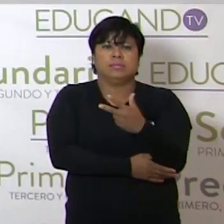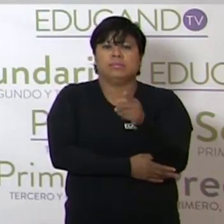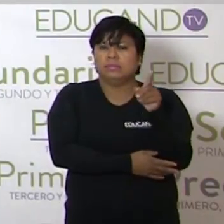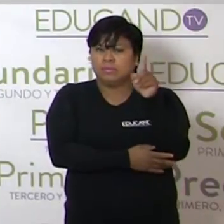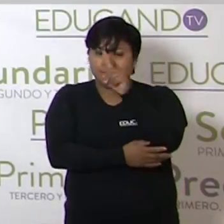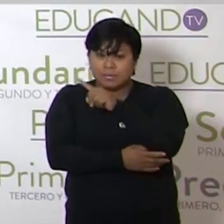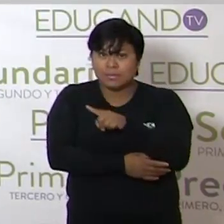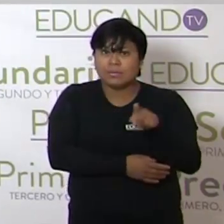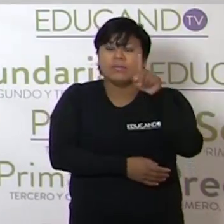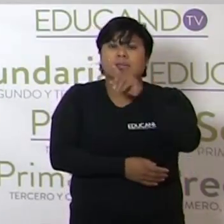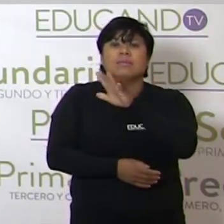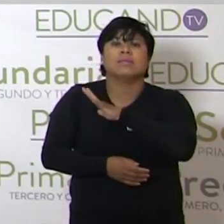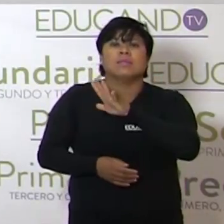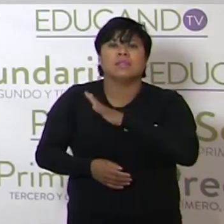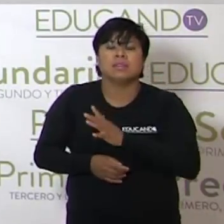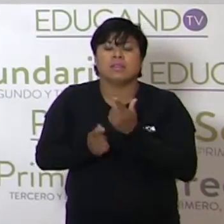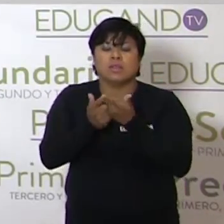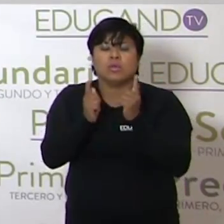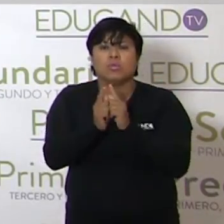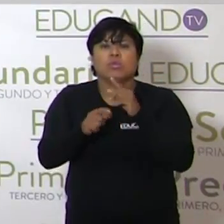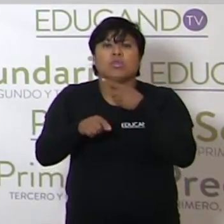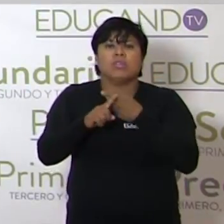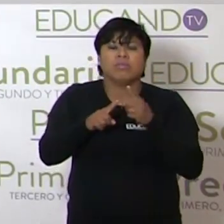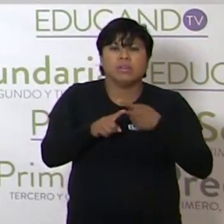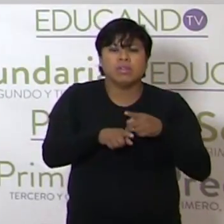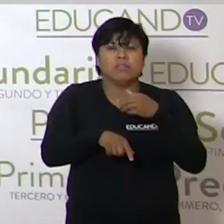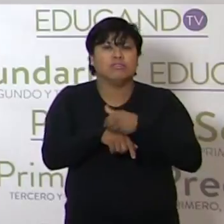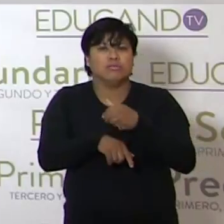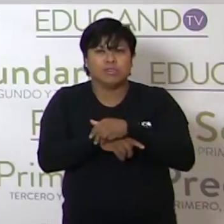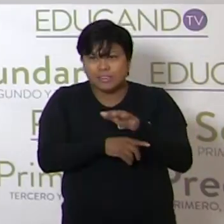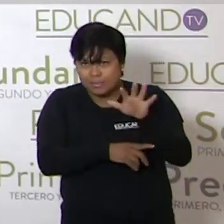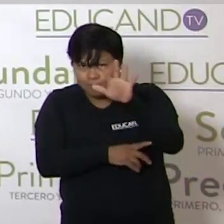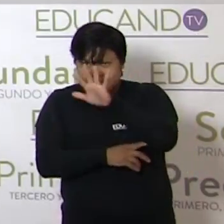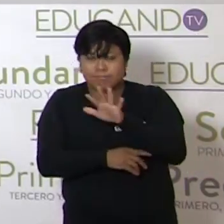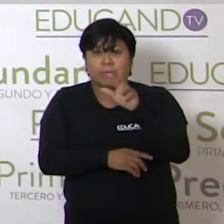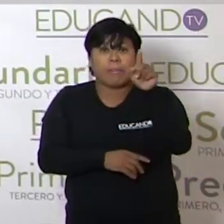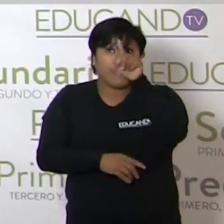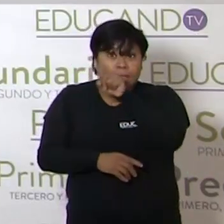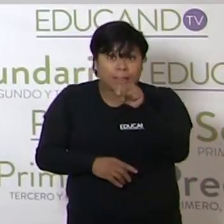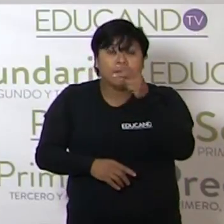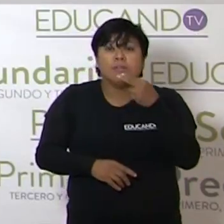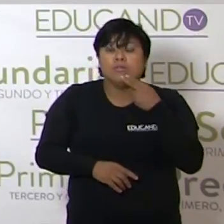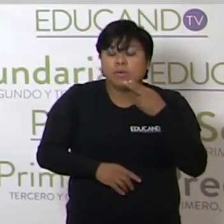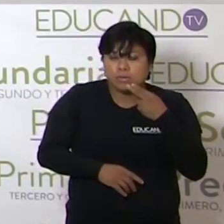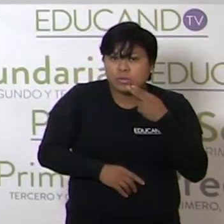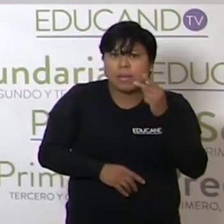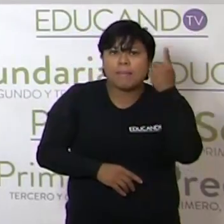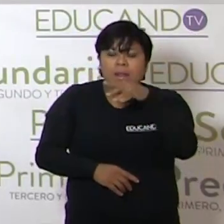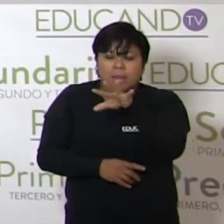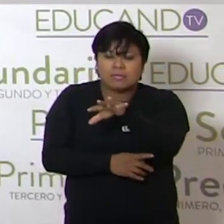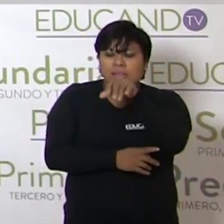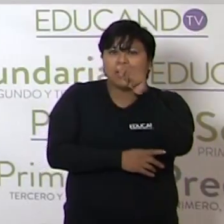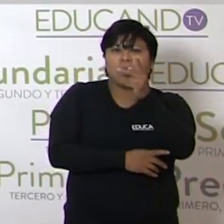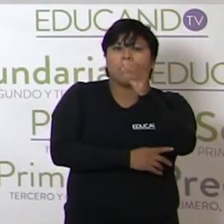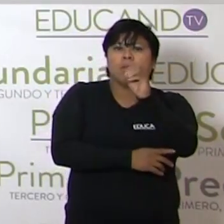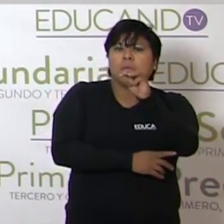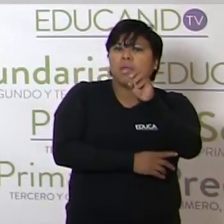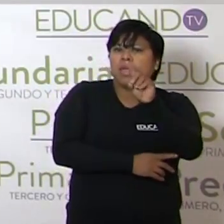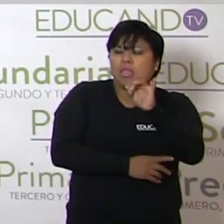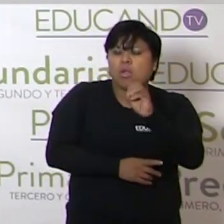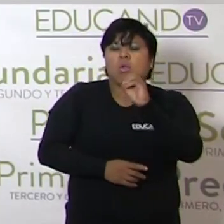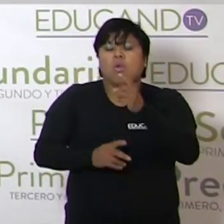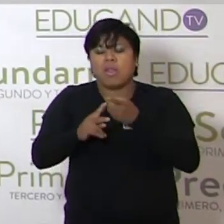tenemos unos números en el pizarrón. Esos números los vamos a utilizar para sacar un promedio o